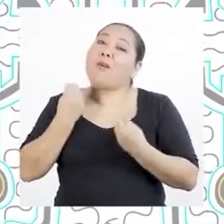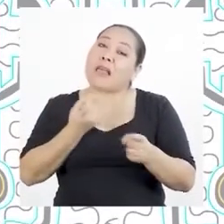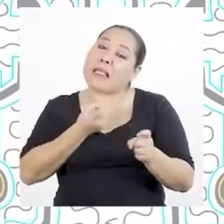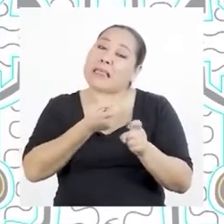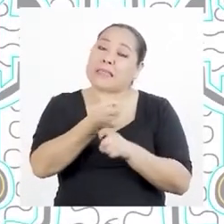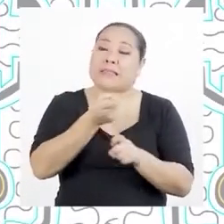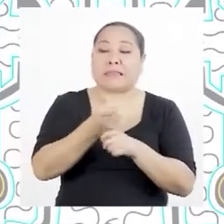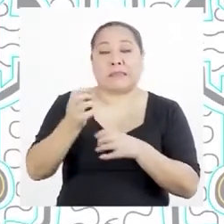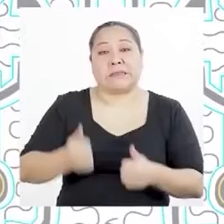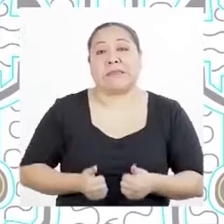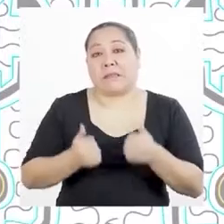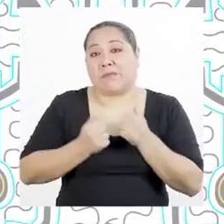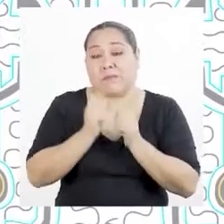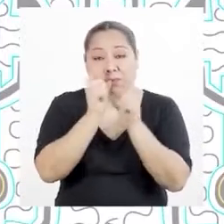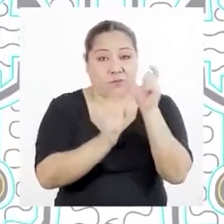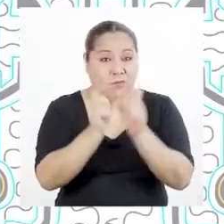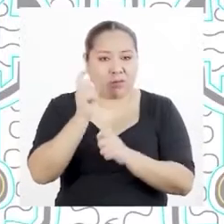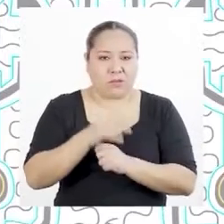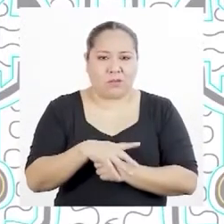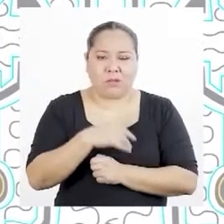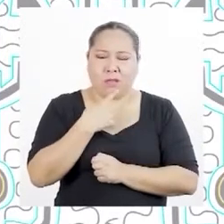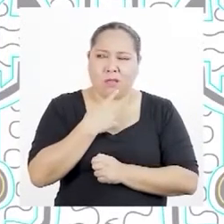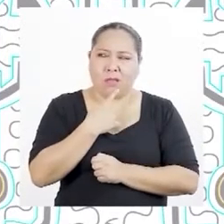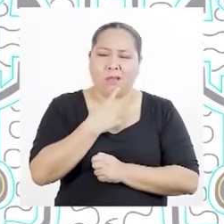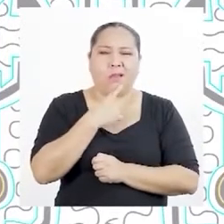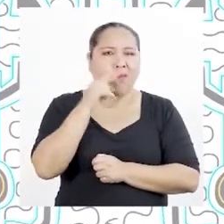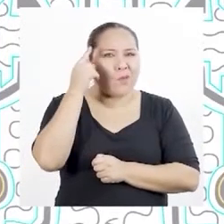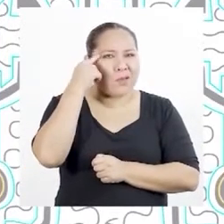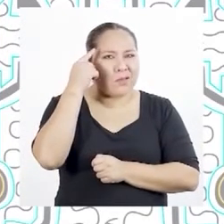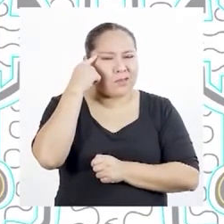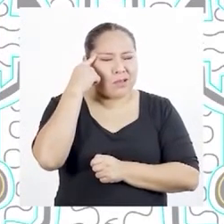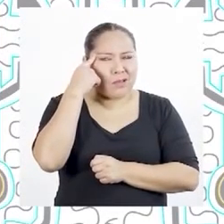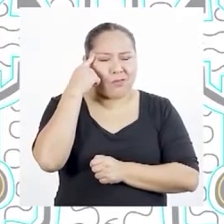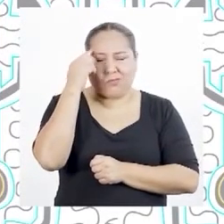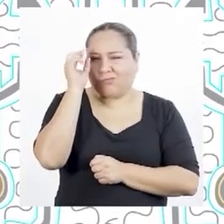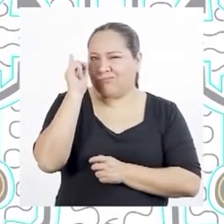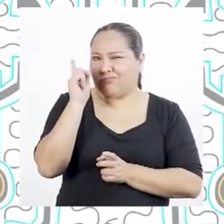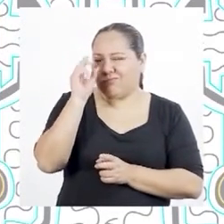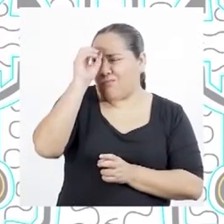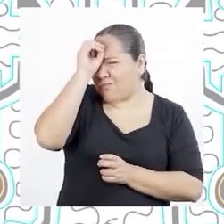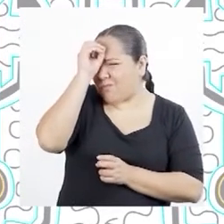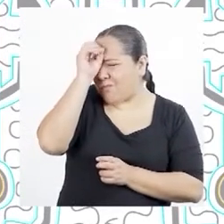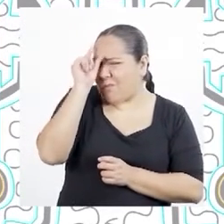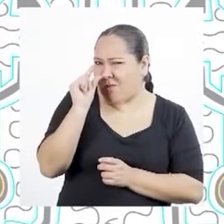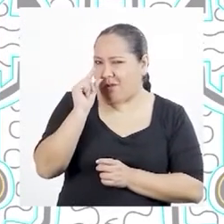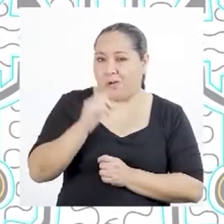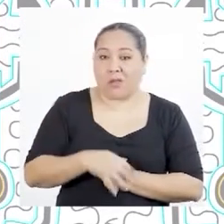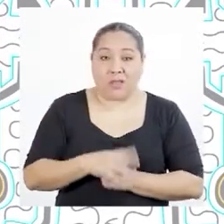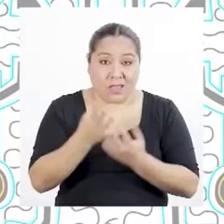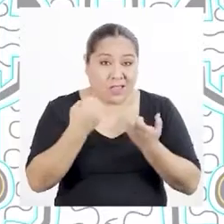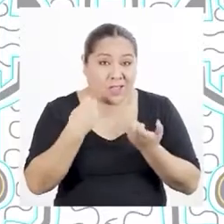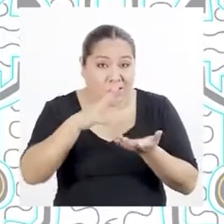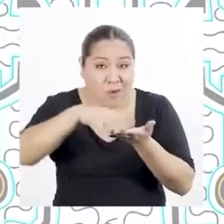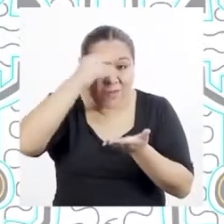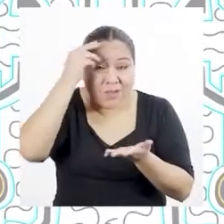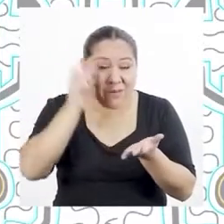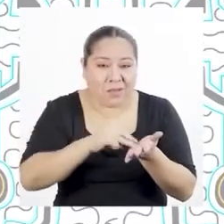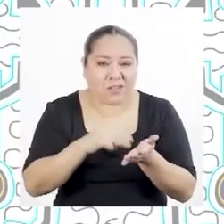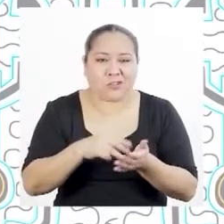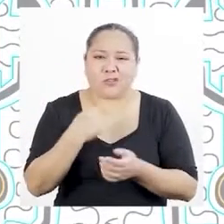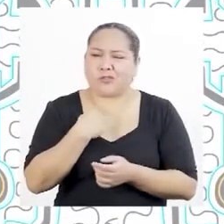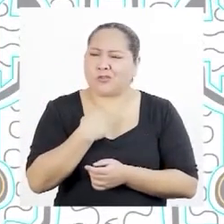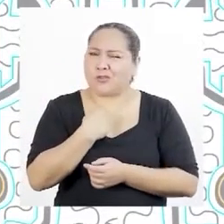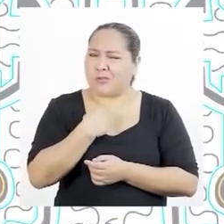la vida de las personas. Me he dado cuenta que no sé mucho. Me gustaría saber más. Sí,